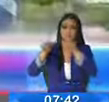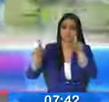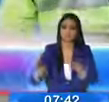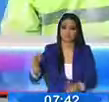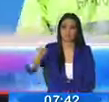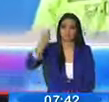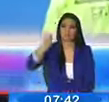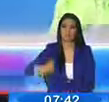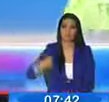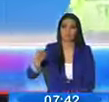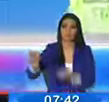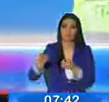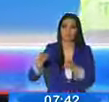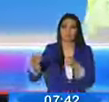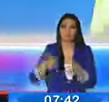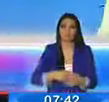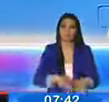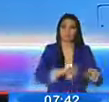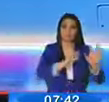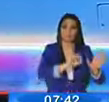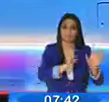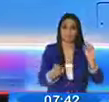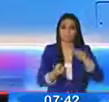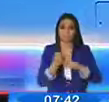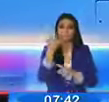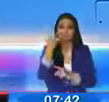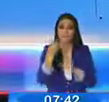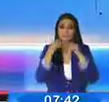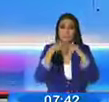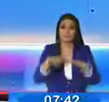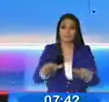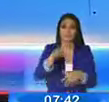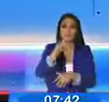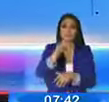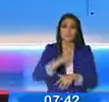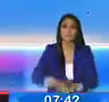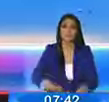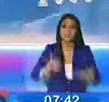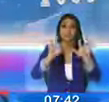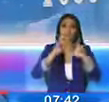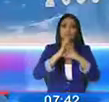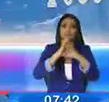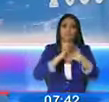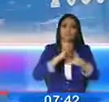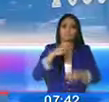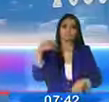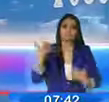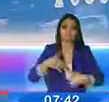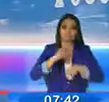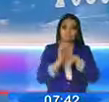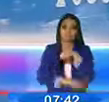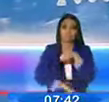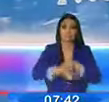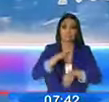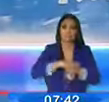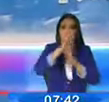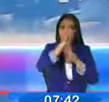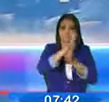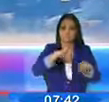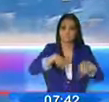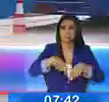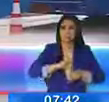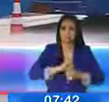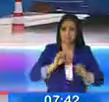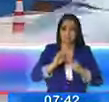entre 7 y 15 de septiembre 108 buses fueron citados por exceder los límites de velocidad además